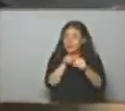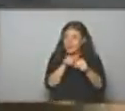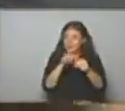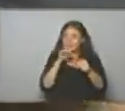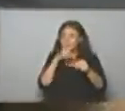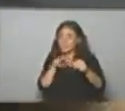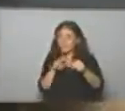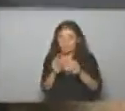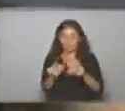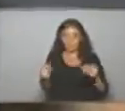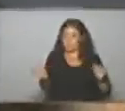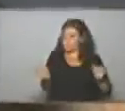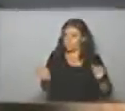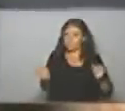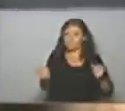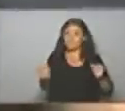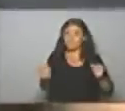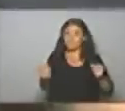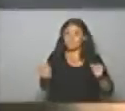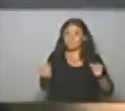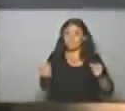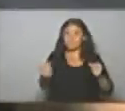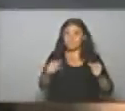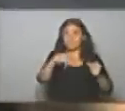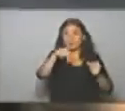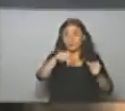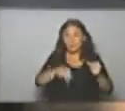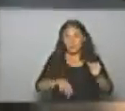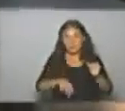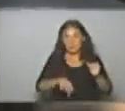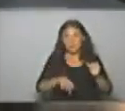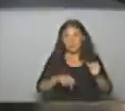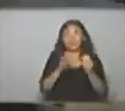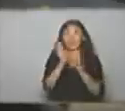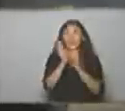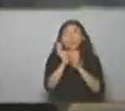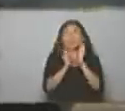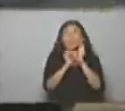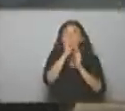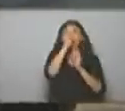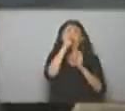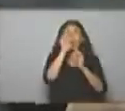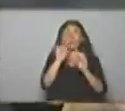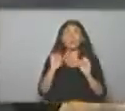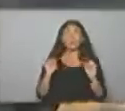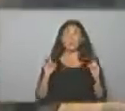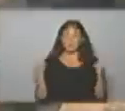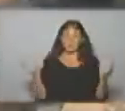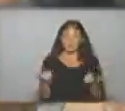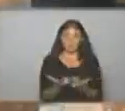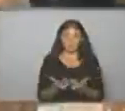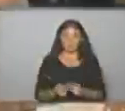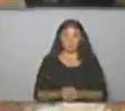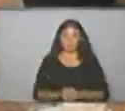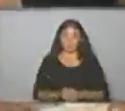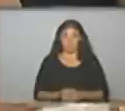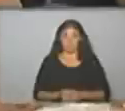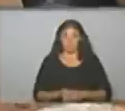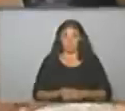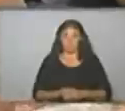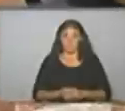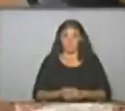Perdón, no, ya lo superaron. Están en el momento del Padre Nuestro. Es luego de la consagración, está